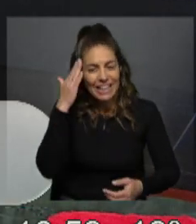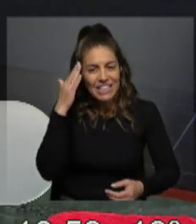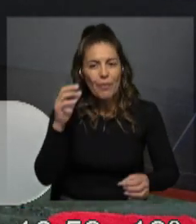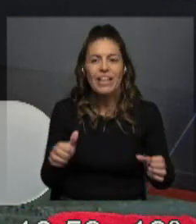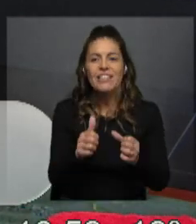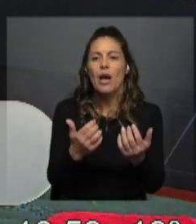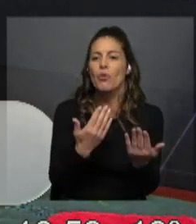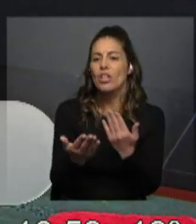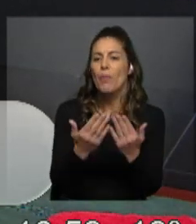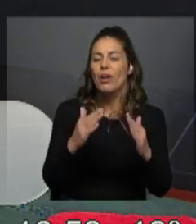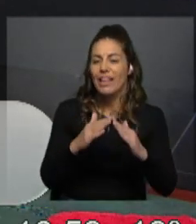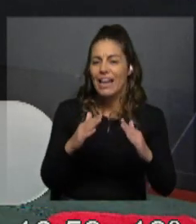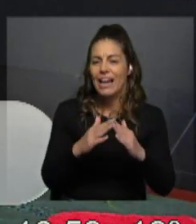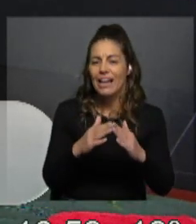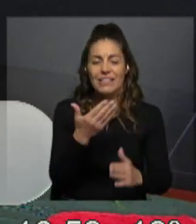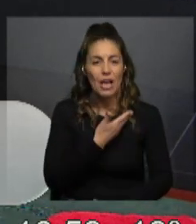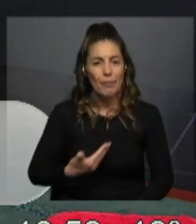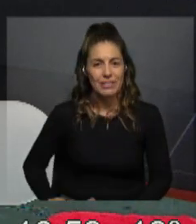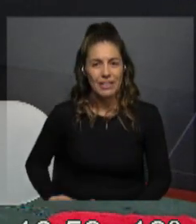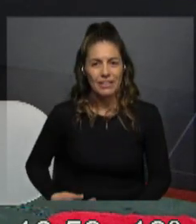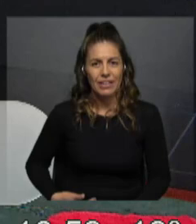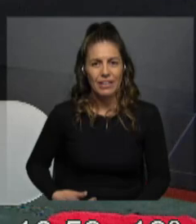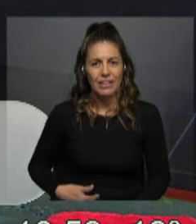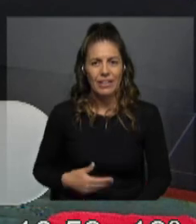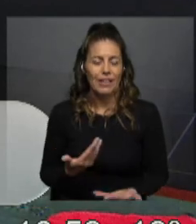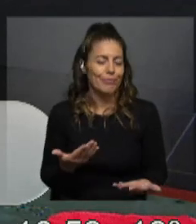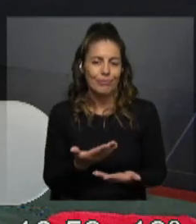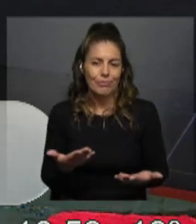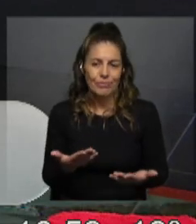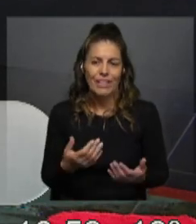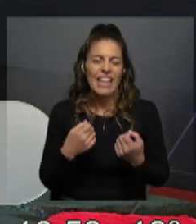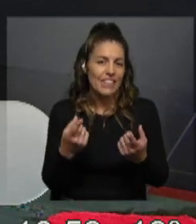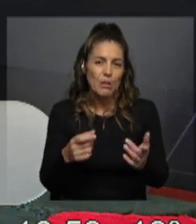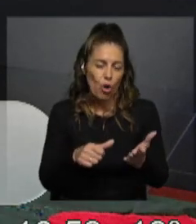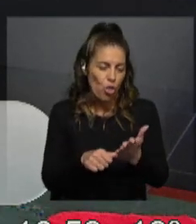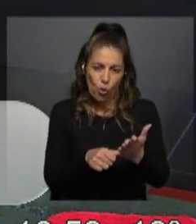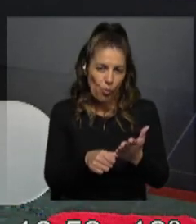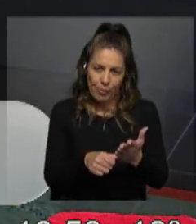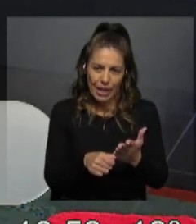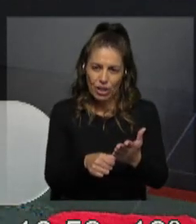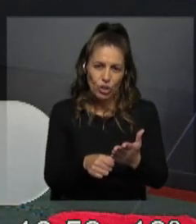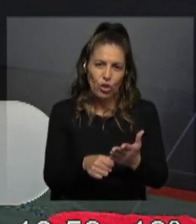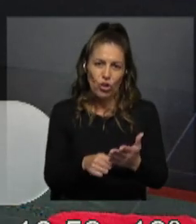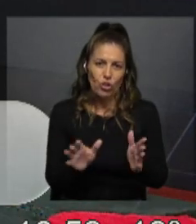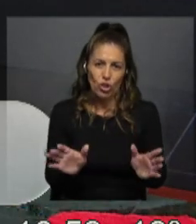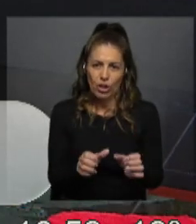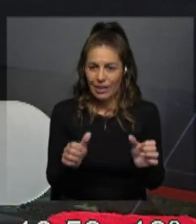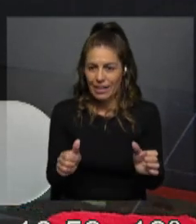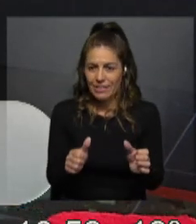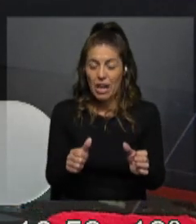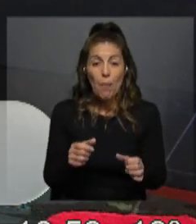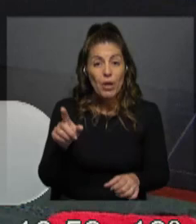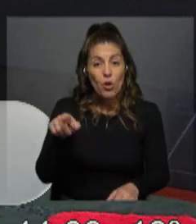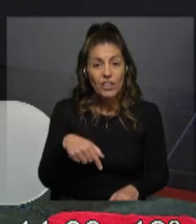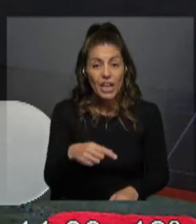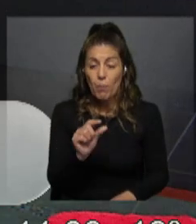aquí en la puerta de la casa del presidente, sin ningún tipo de tampoco de miramiento, le dimos los documentos, todo lo que había que hacer, pero cruza poca